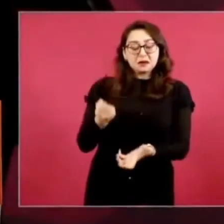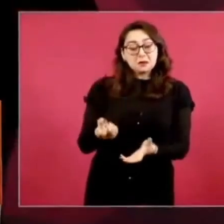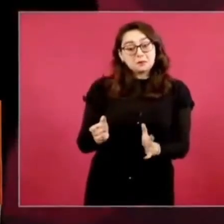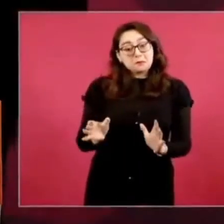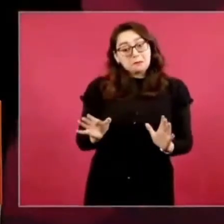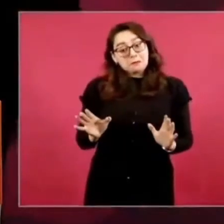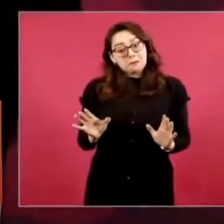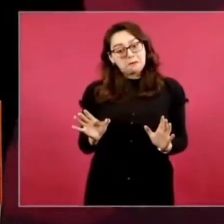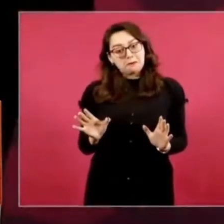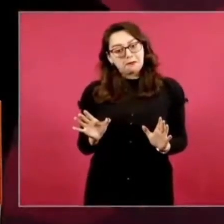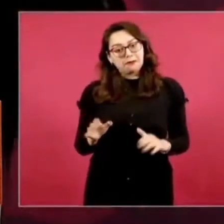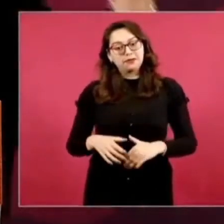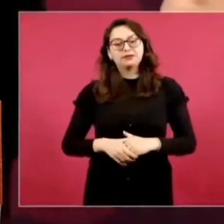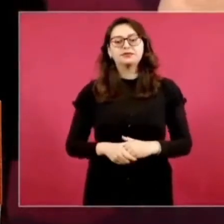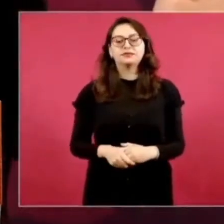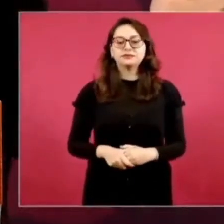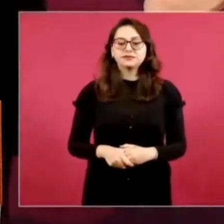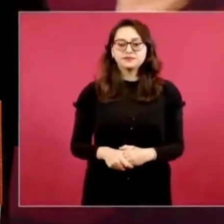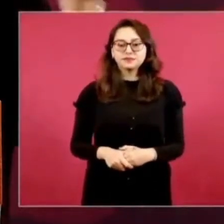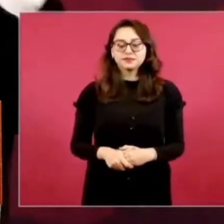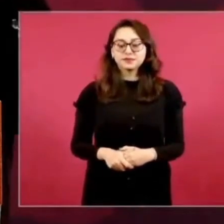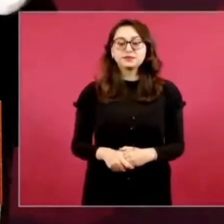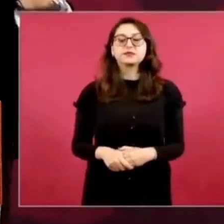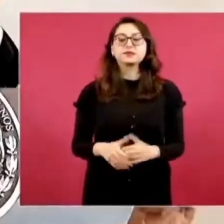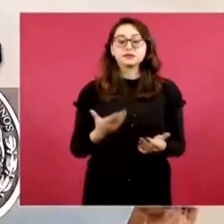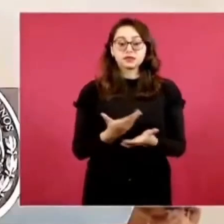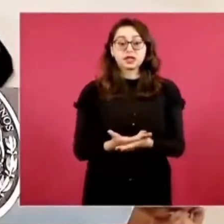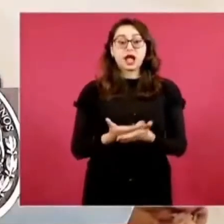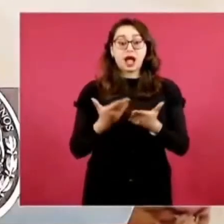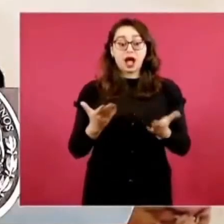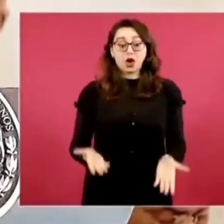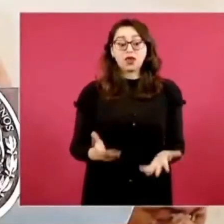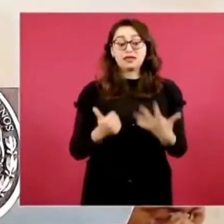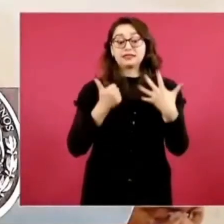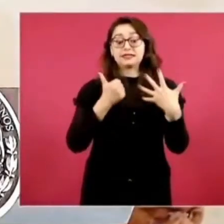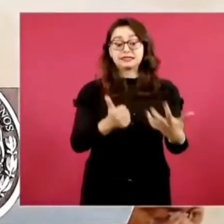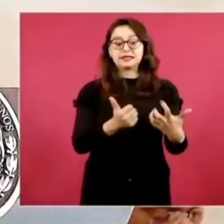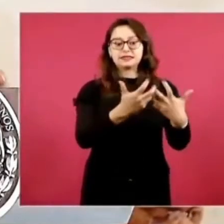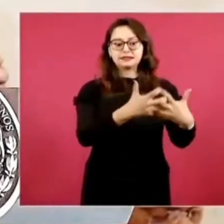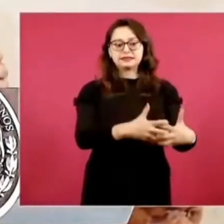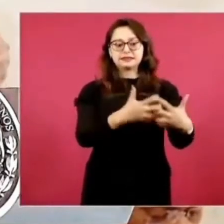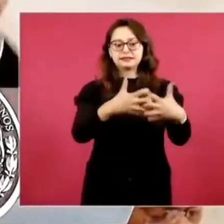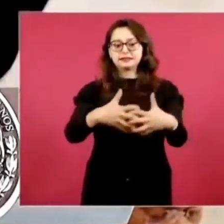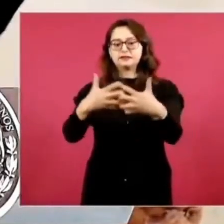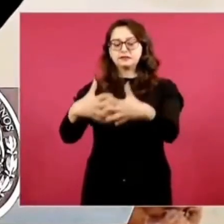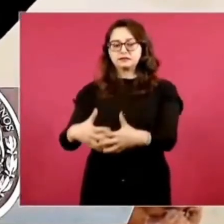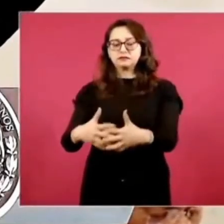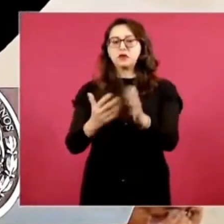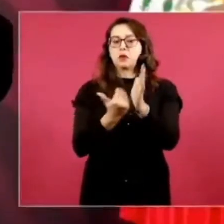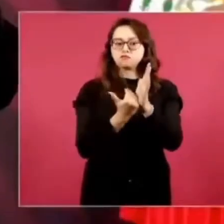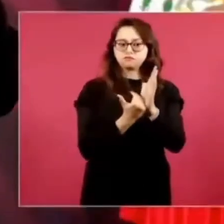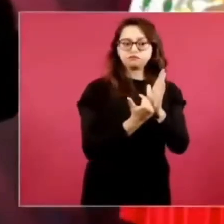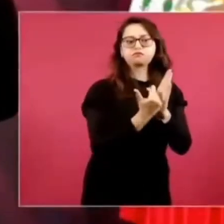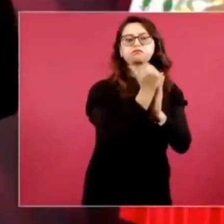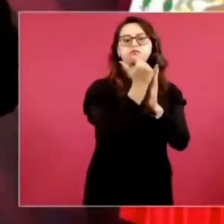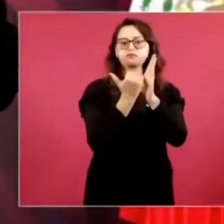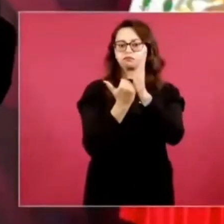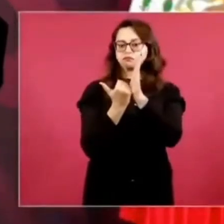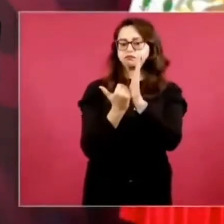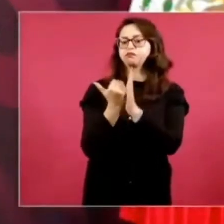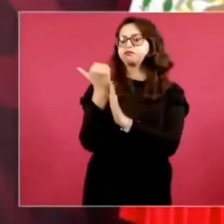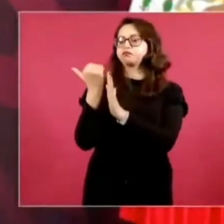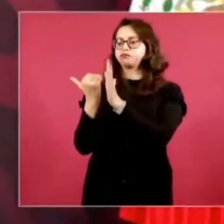Entonces, ahora están produciendo las 6, ya aumentamos de